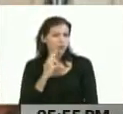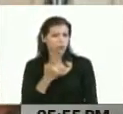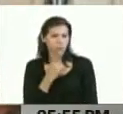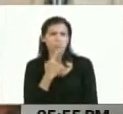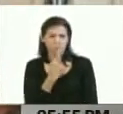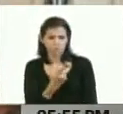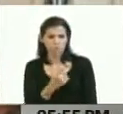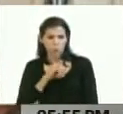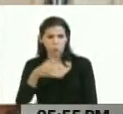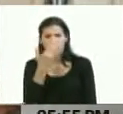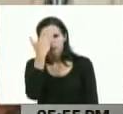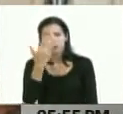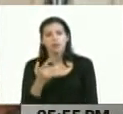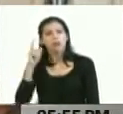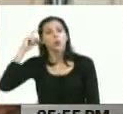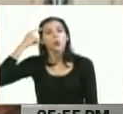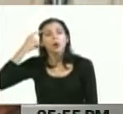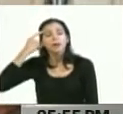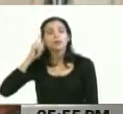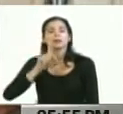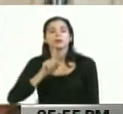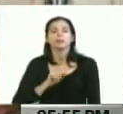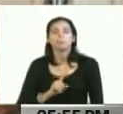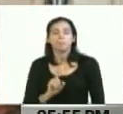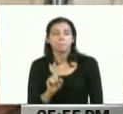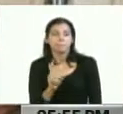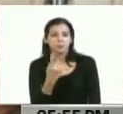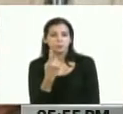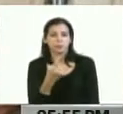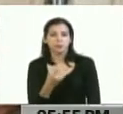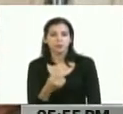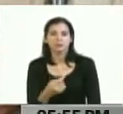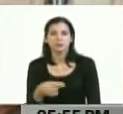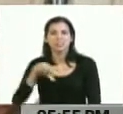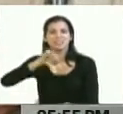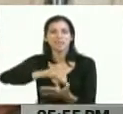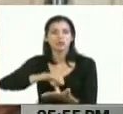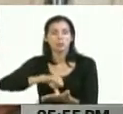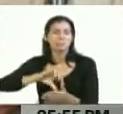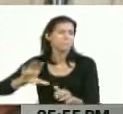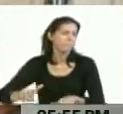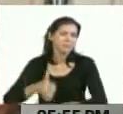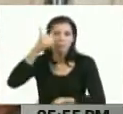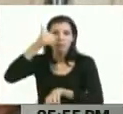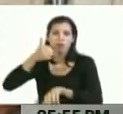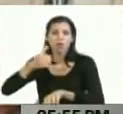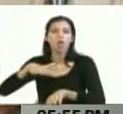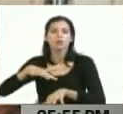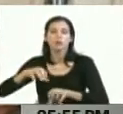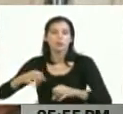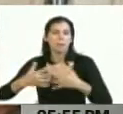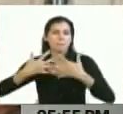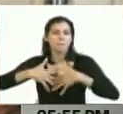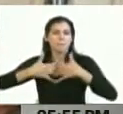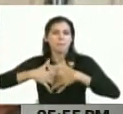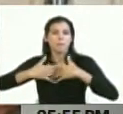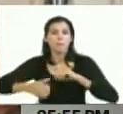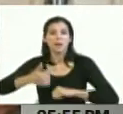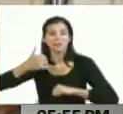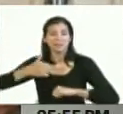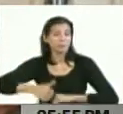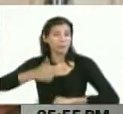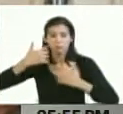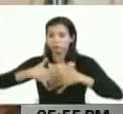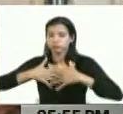mencionabas. Recordemos que el principal centro de generación hidroeléctrica se encuentra exactamente en el Estado de Bolívar. Están las cuatro grandes